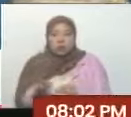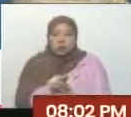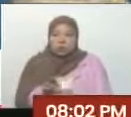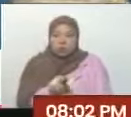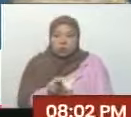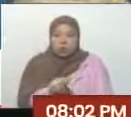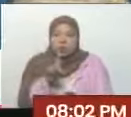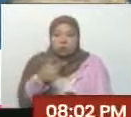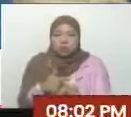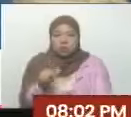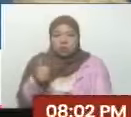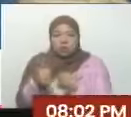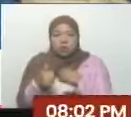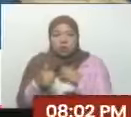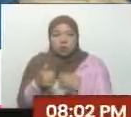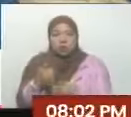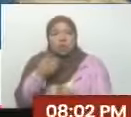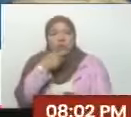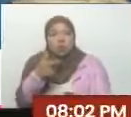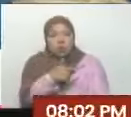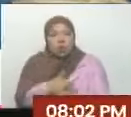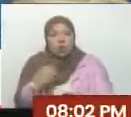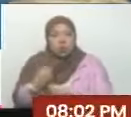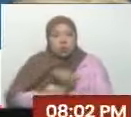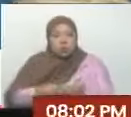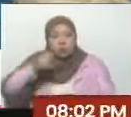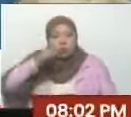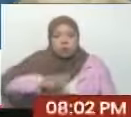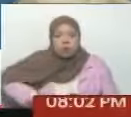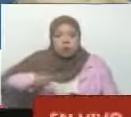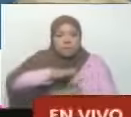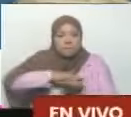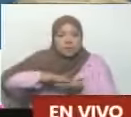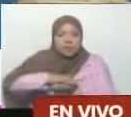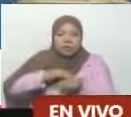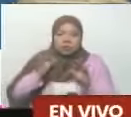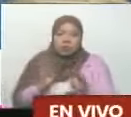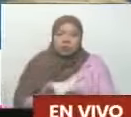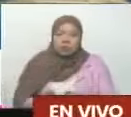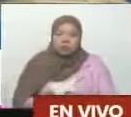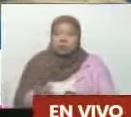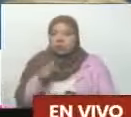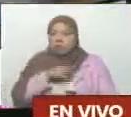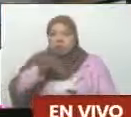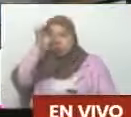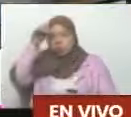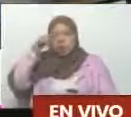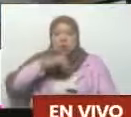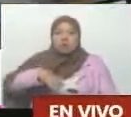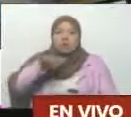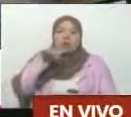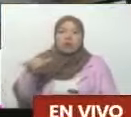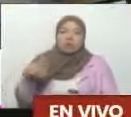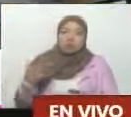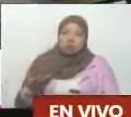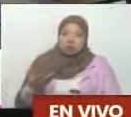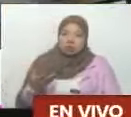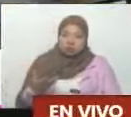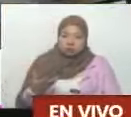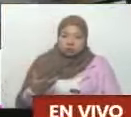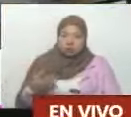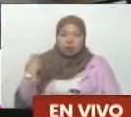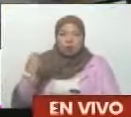el 1x10 del buen gobierno. ¿Qué más tiene que hacer un ministro si no saber lo que el pueblo denuncia? ¿Qué más